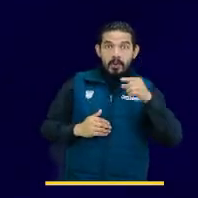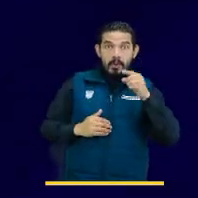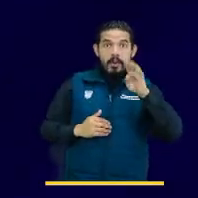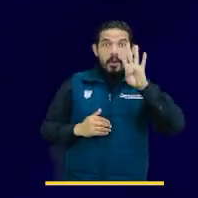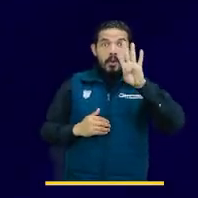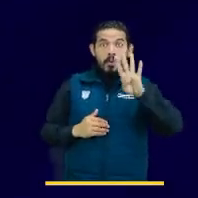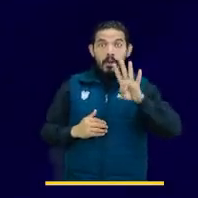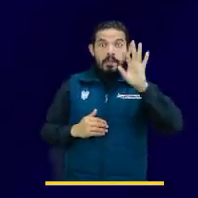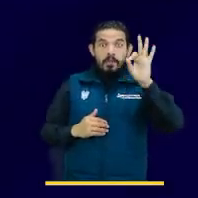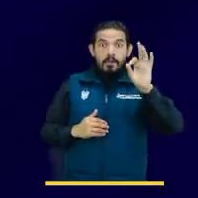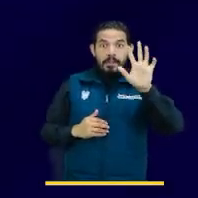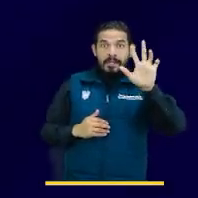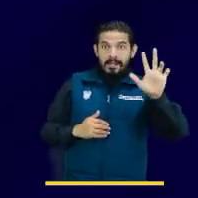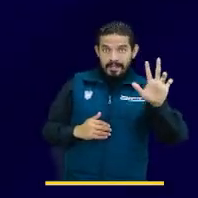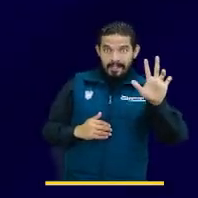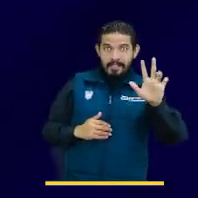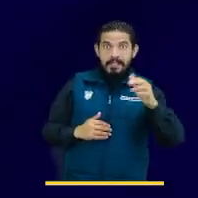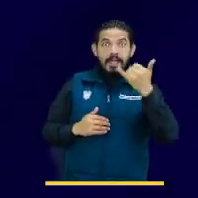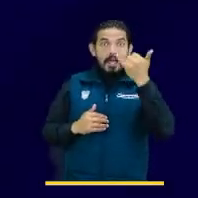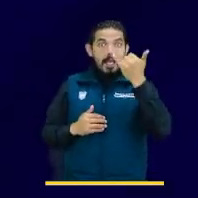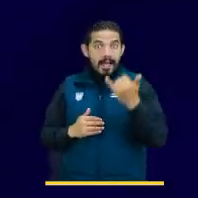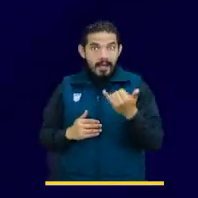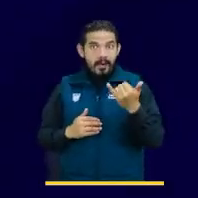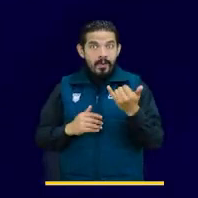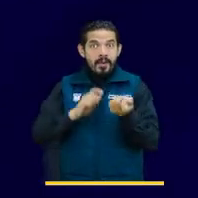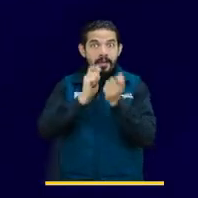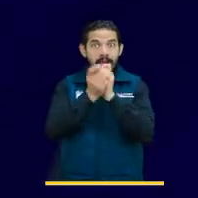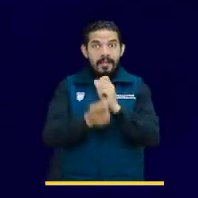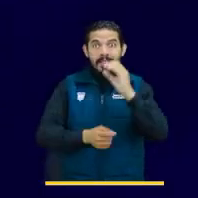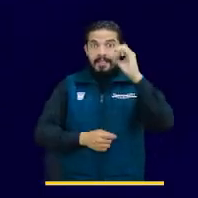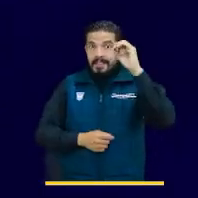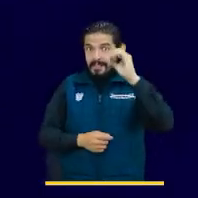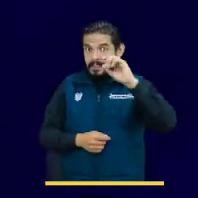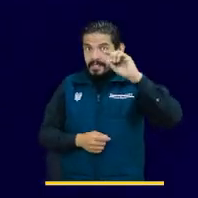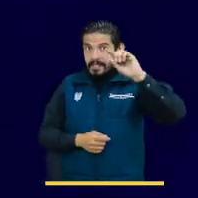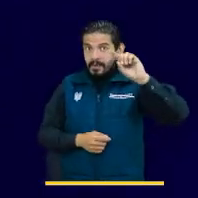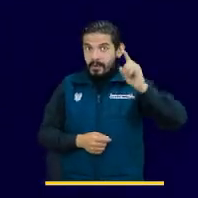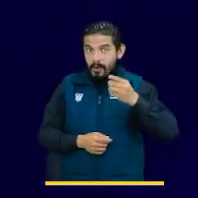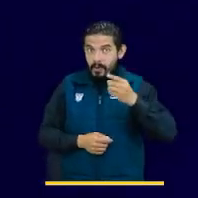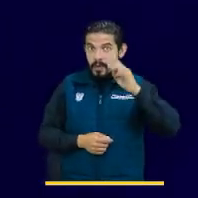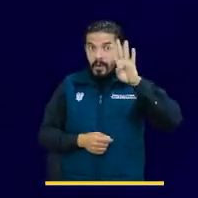0,493. Ahora estamos en